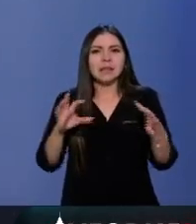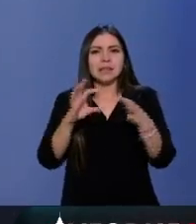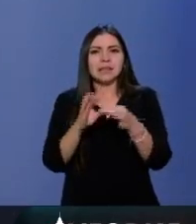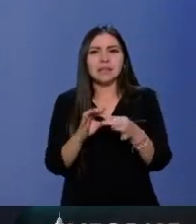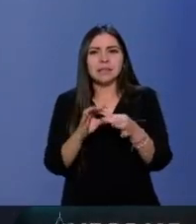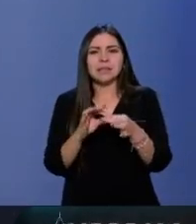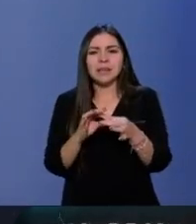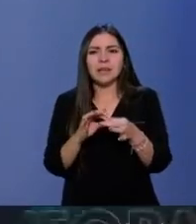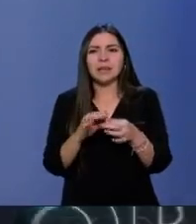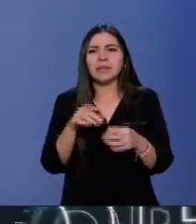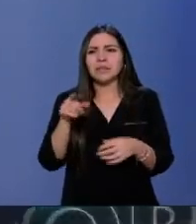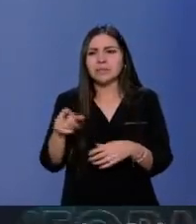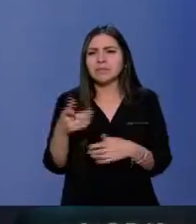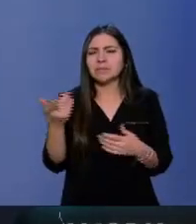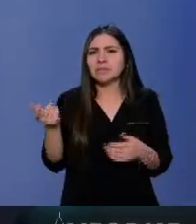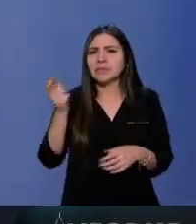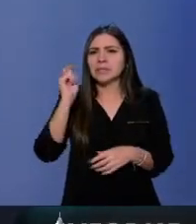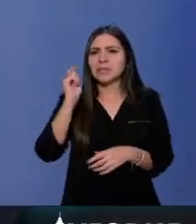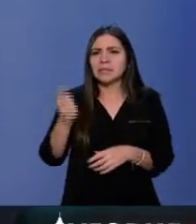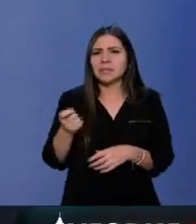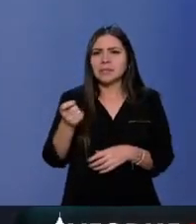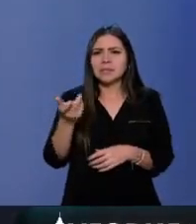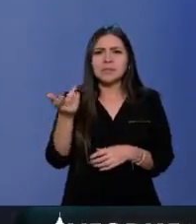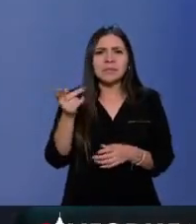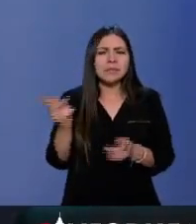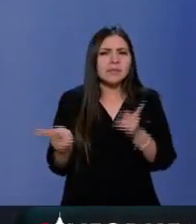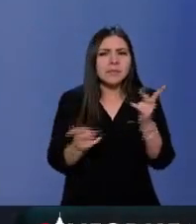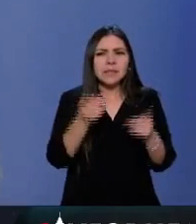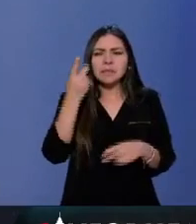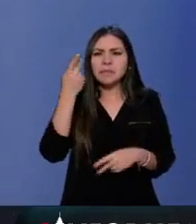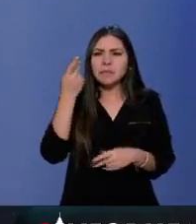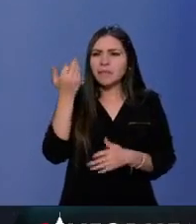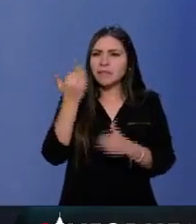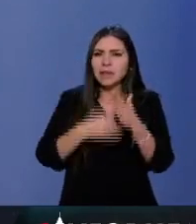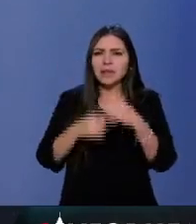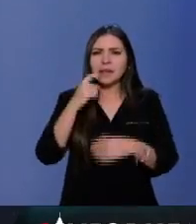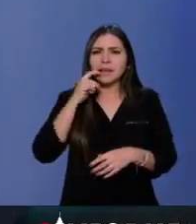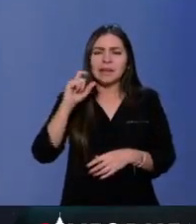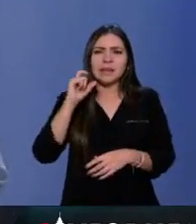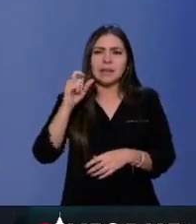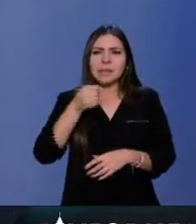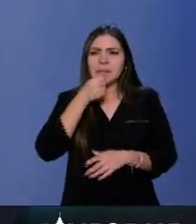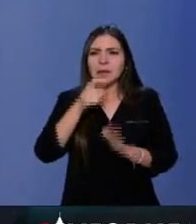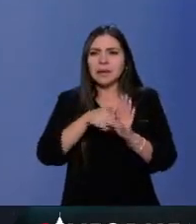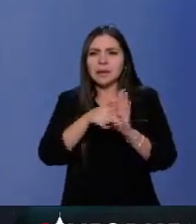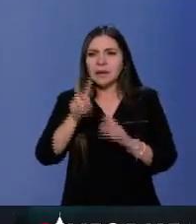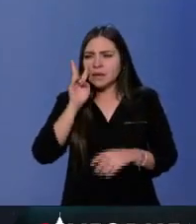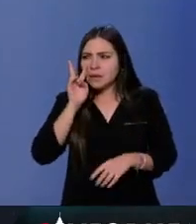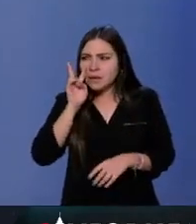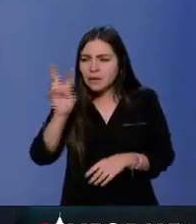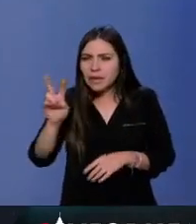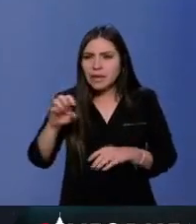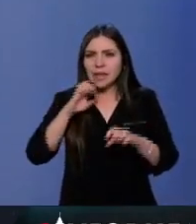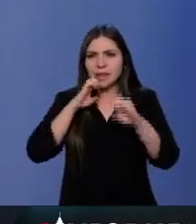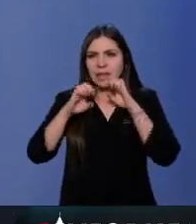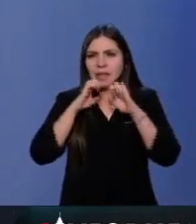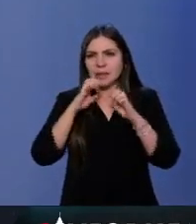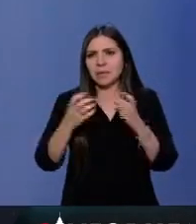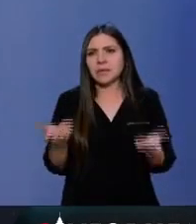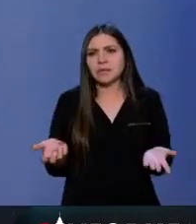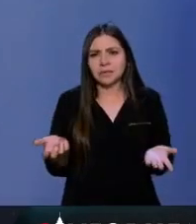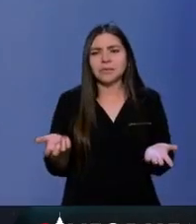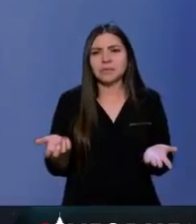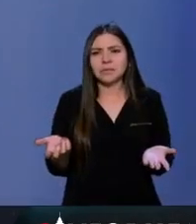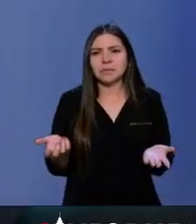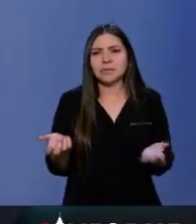de cuestionamiento y o sea, de colmillo periodístico para quien ve una entrevista, ¿no? O sea,